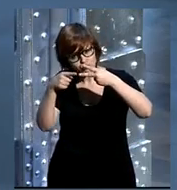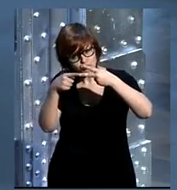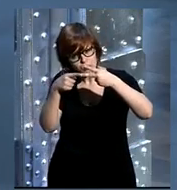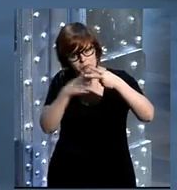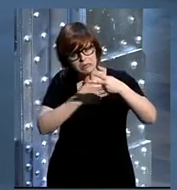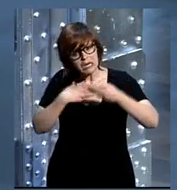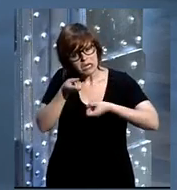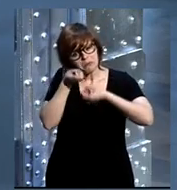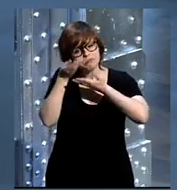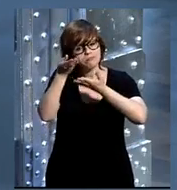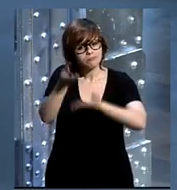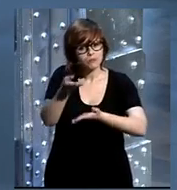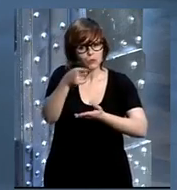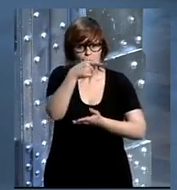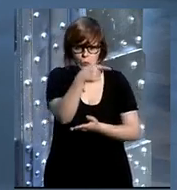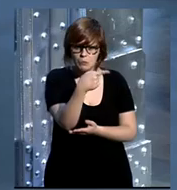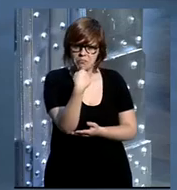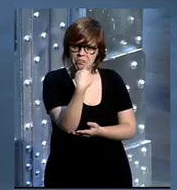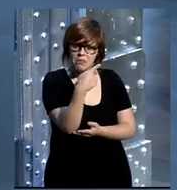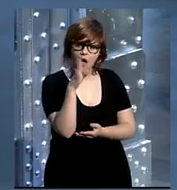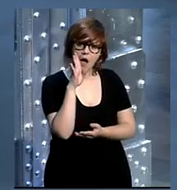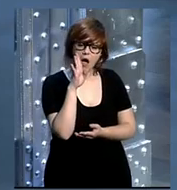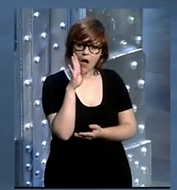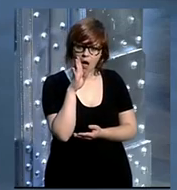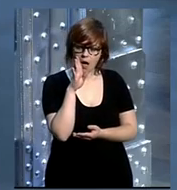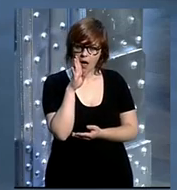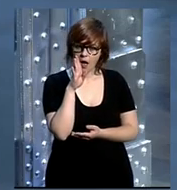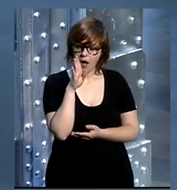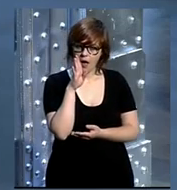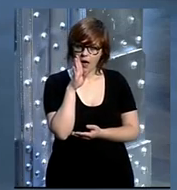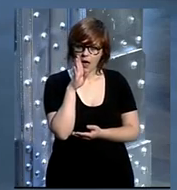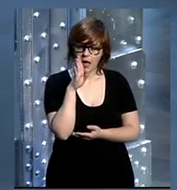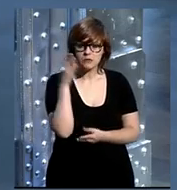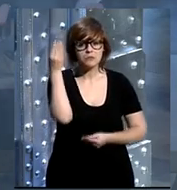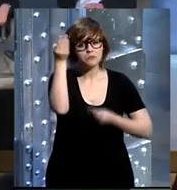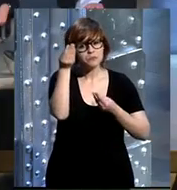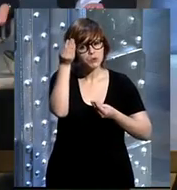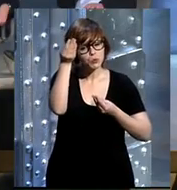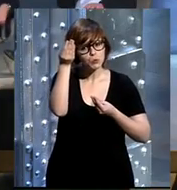asunto que tú lo has tocado también, que me parece